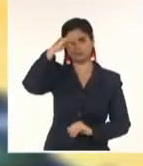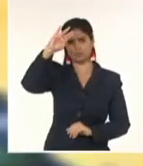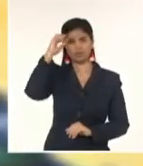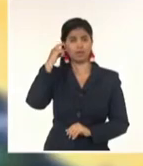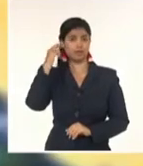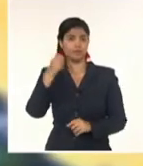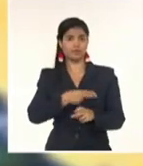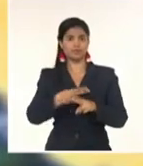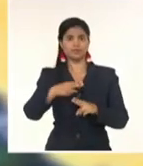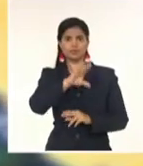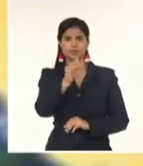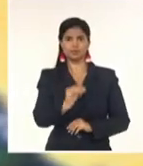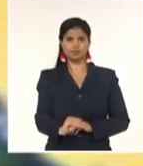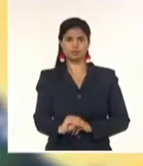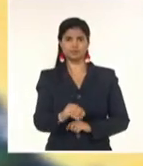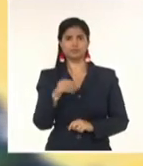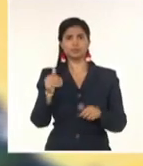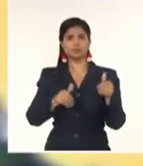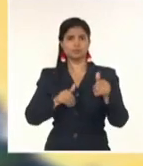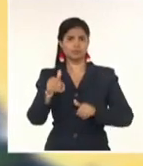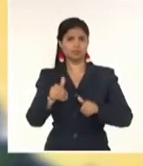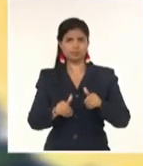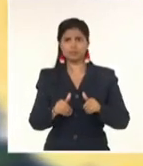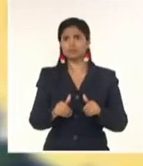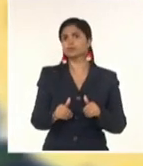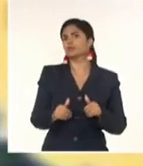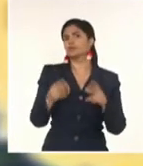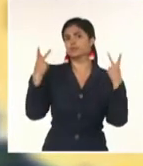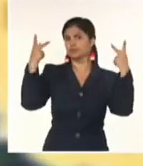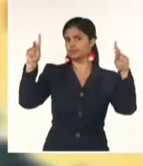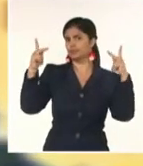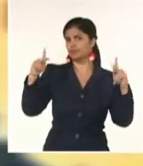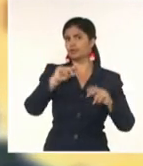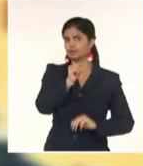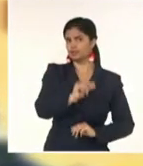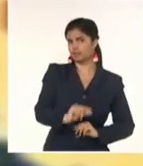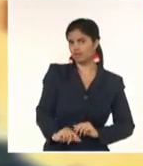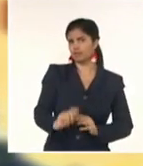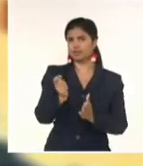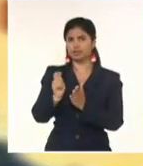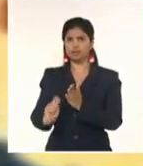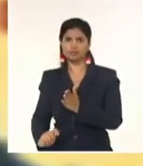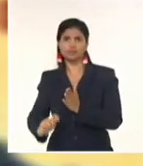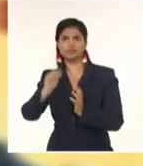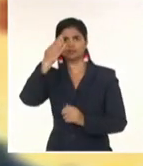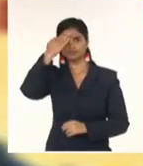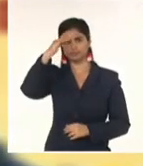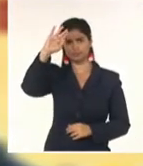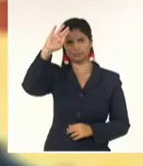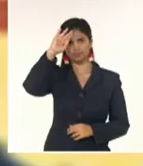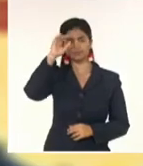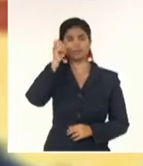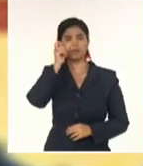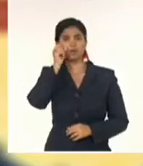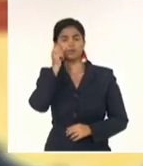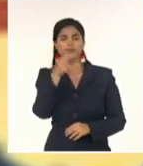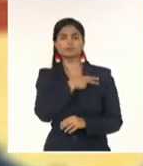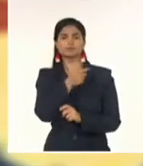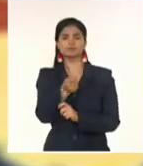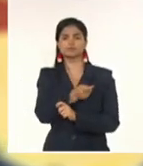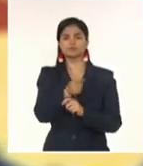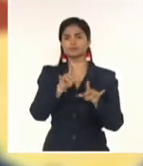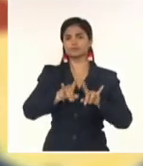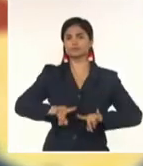región. Cuenta con la participación de destacados intelectuales italianos, entre ellos el antropólogo y profesor de la Universidad